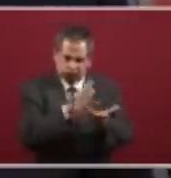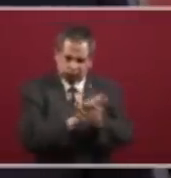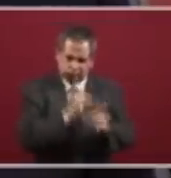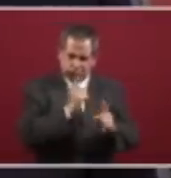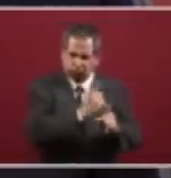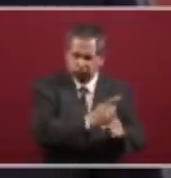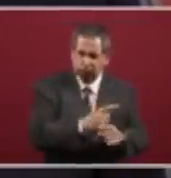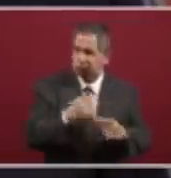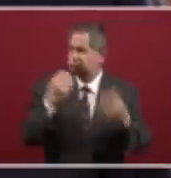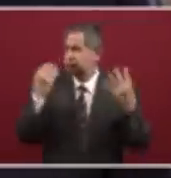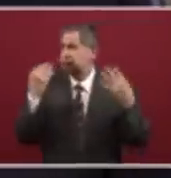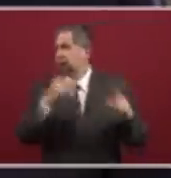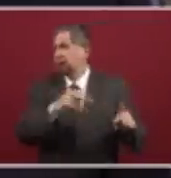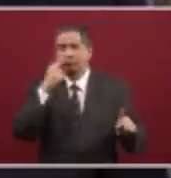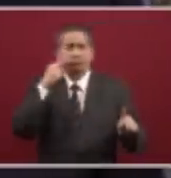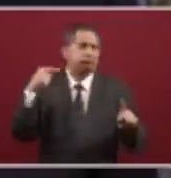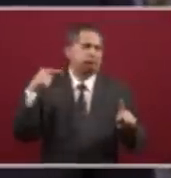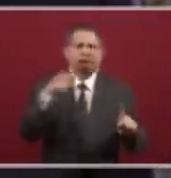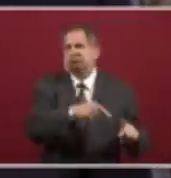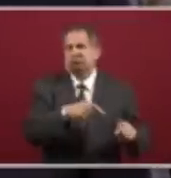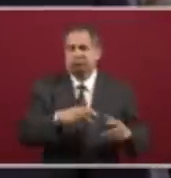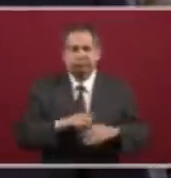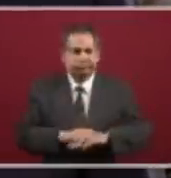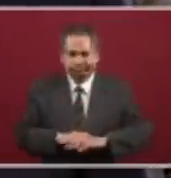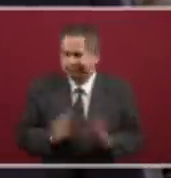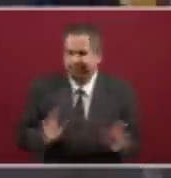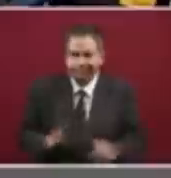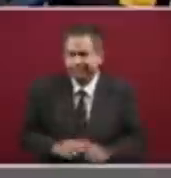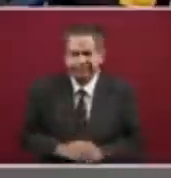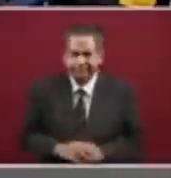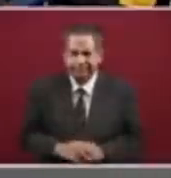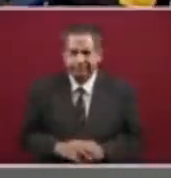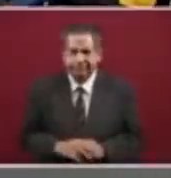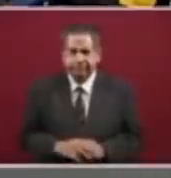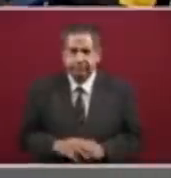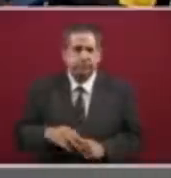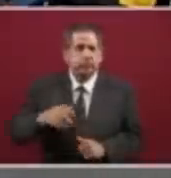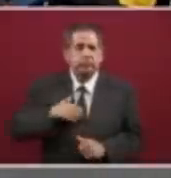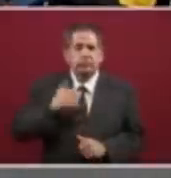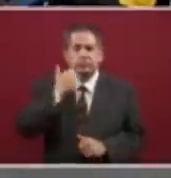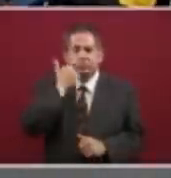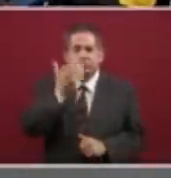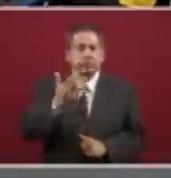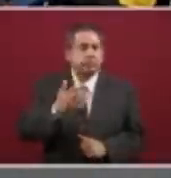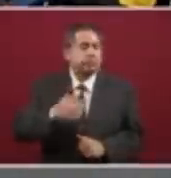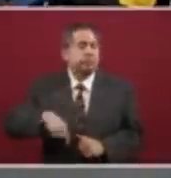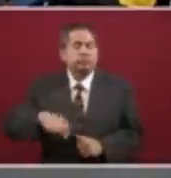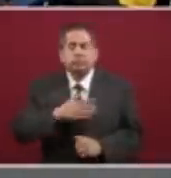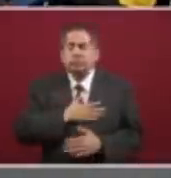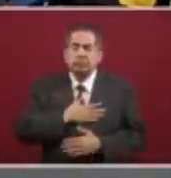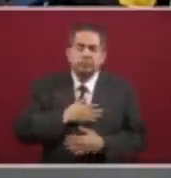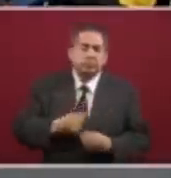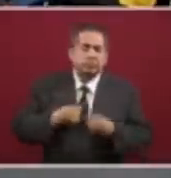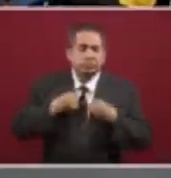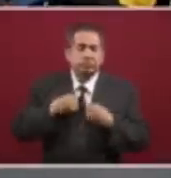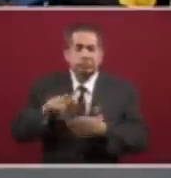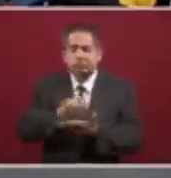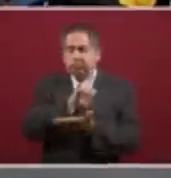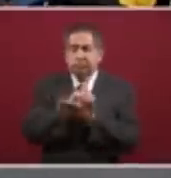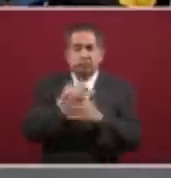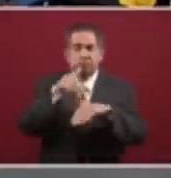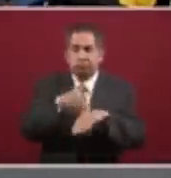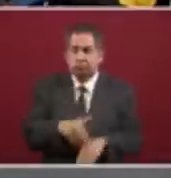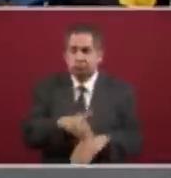públicos políticos nosotros queremos vivir en un auténtico estado de derecho